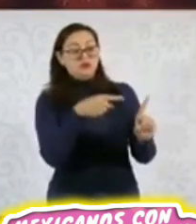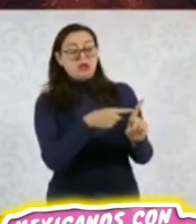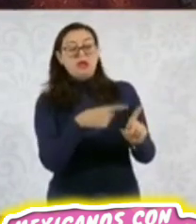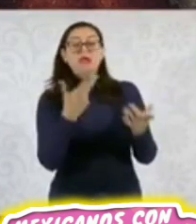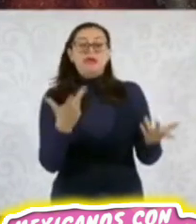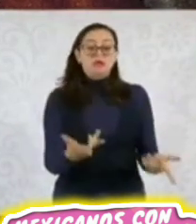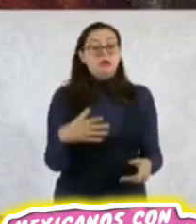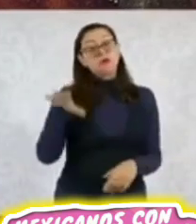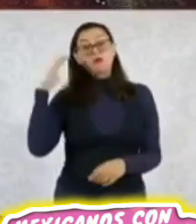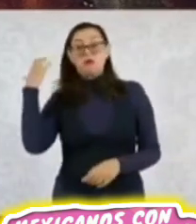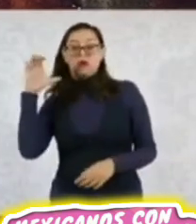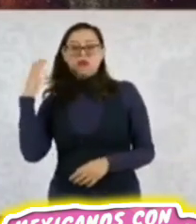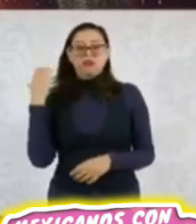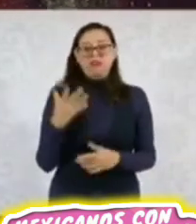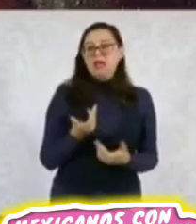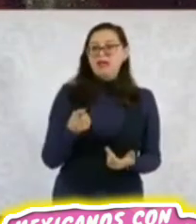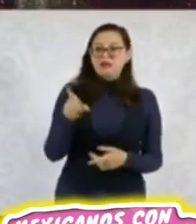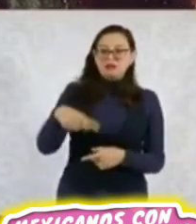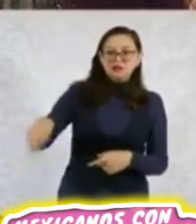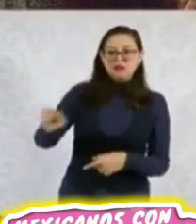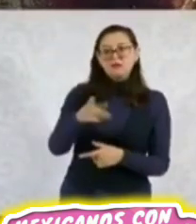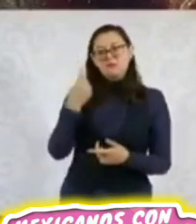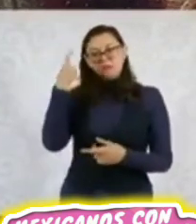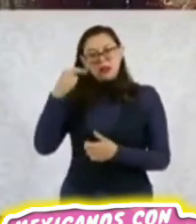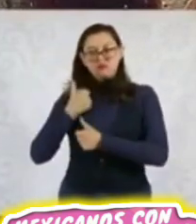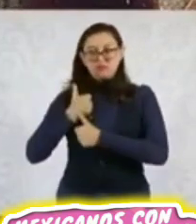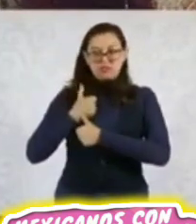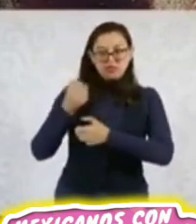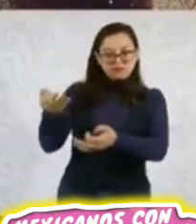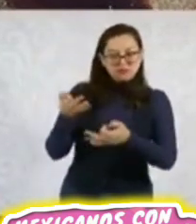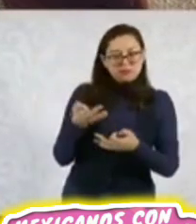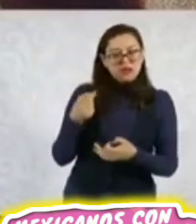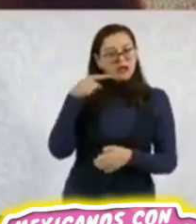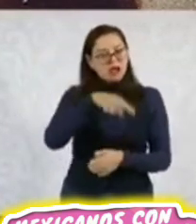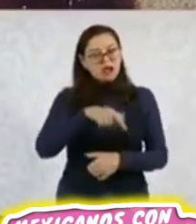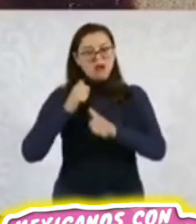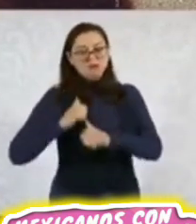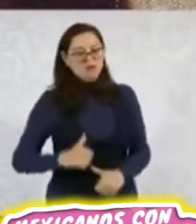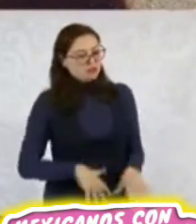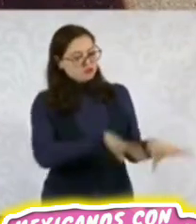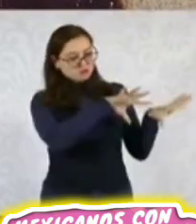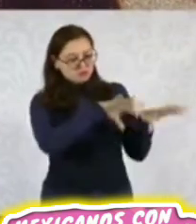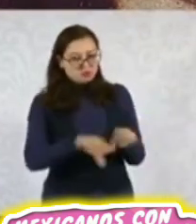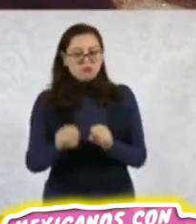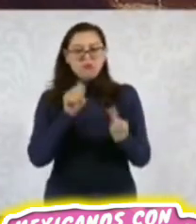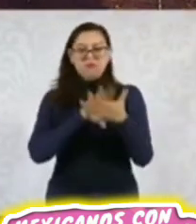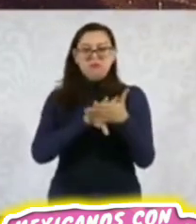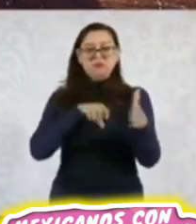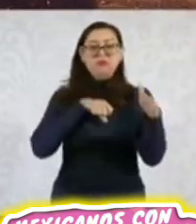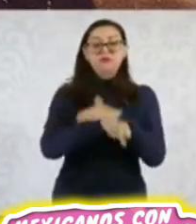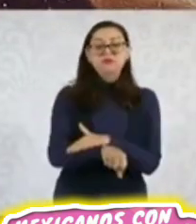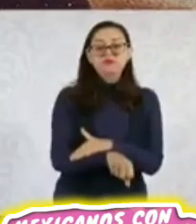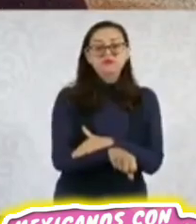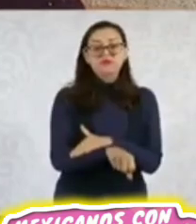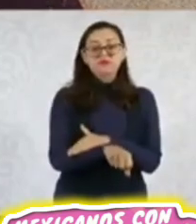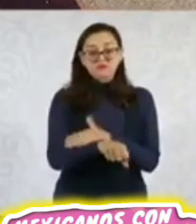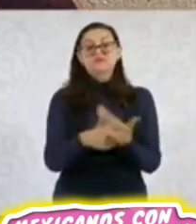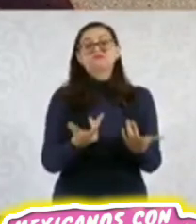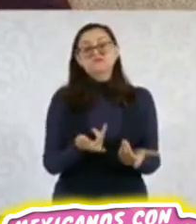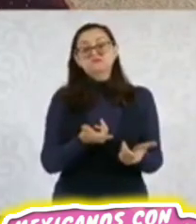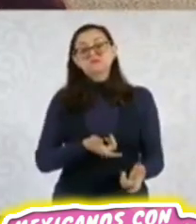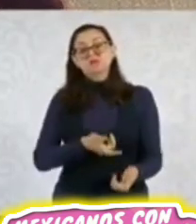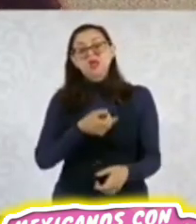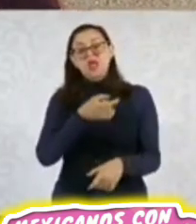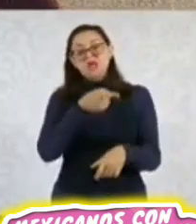Acámbaro, donde es detenida por parte de las autoridades realistas y va a ser sentenciada al último